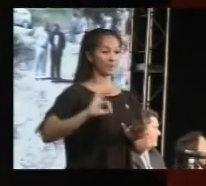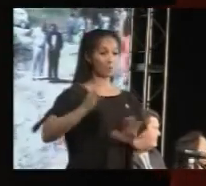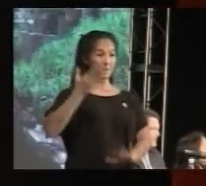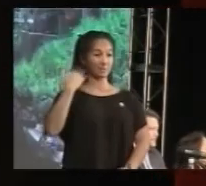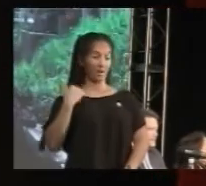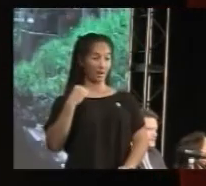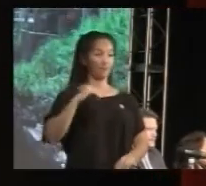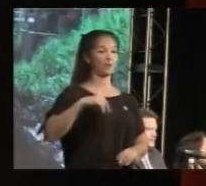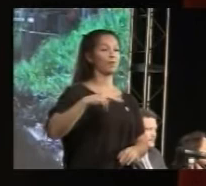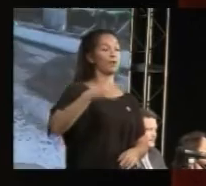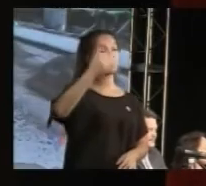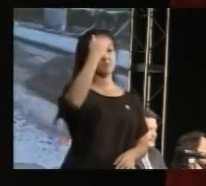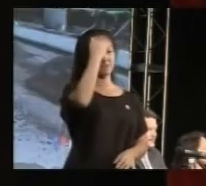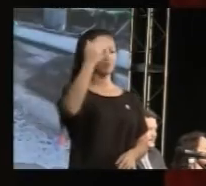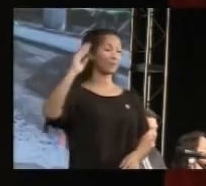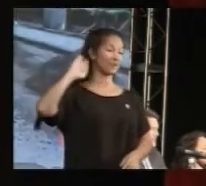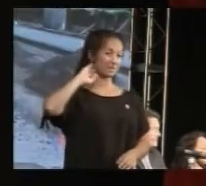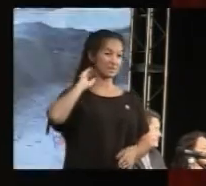años 15 y 16, se incrementó en un